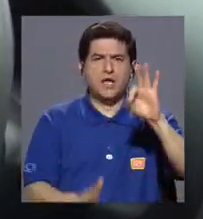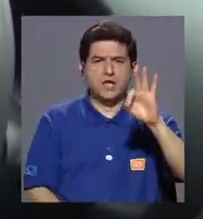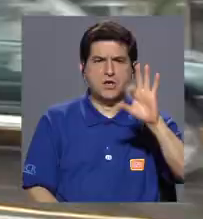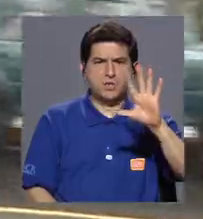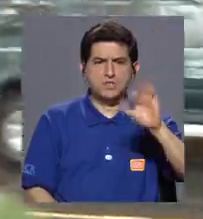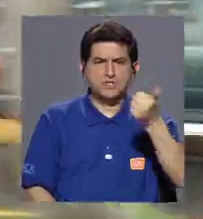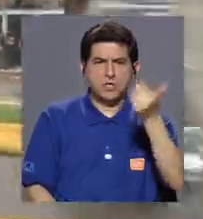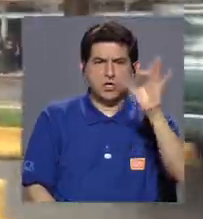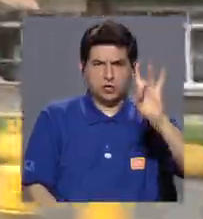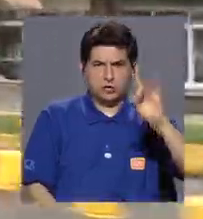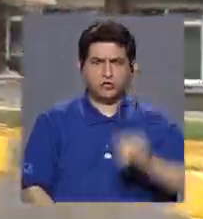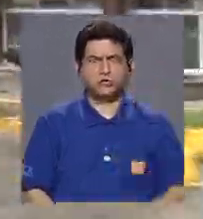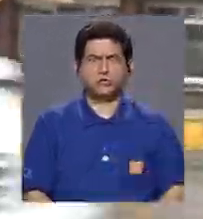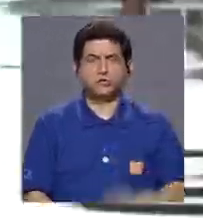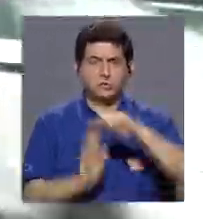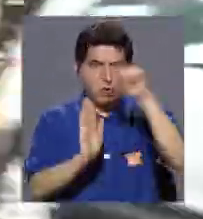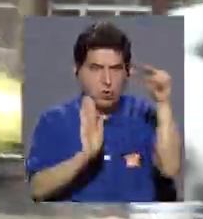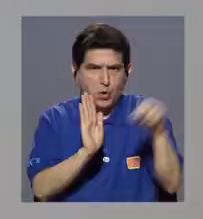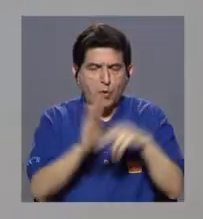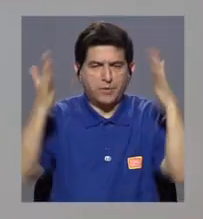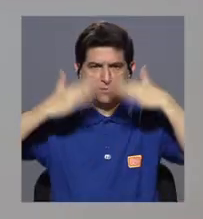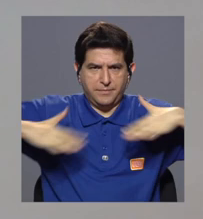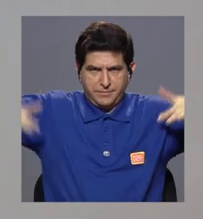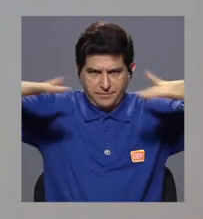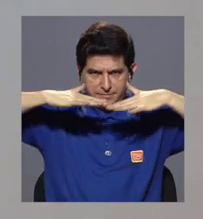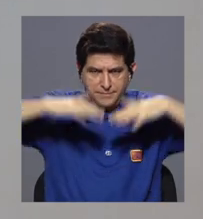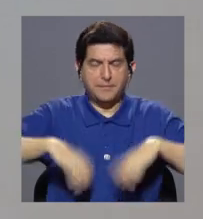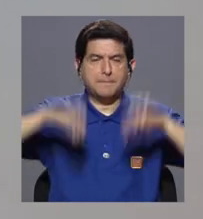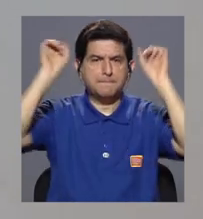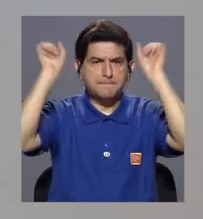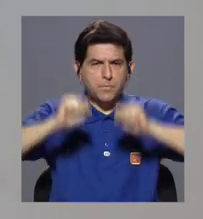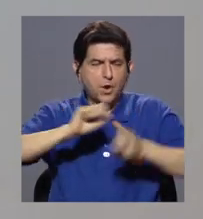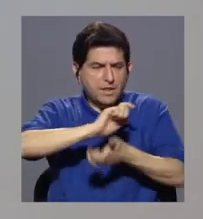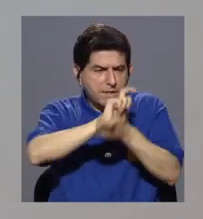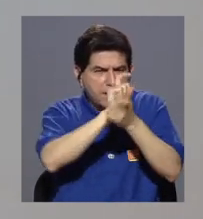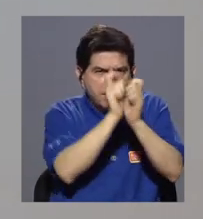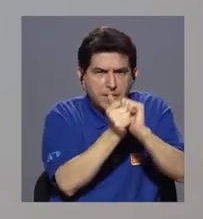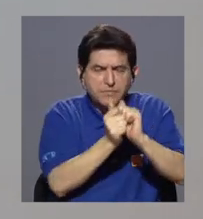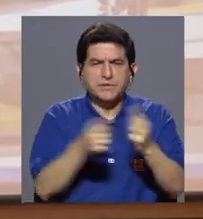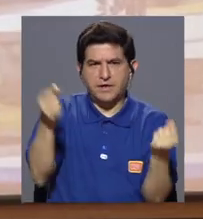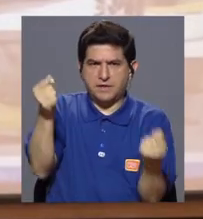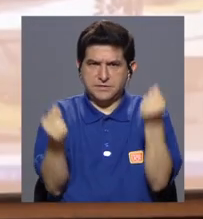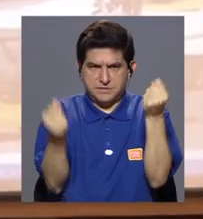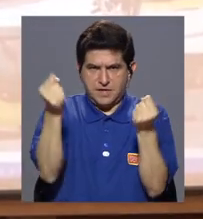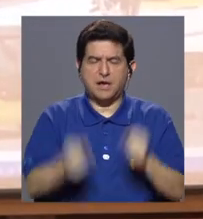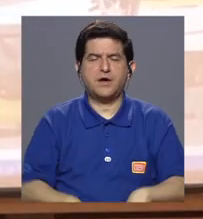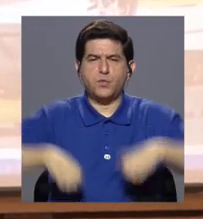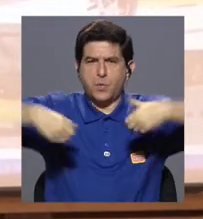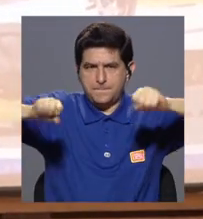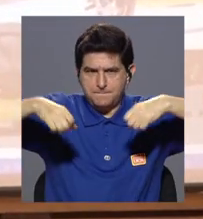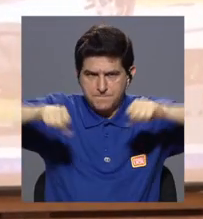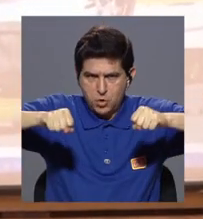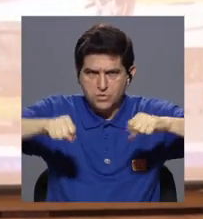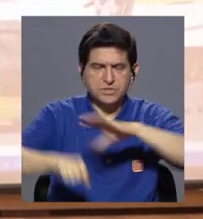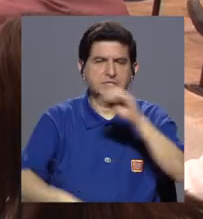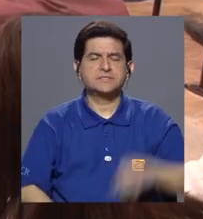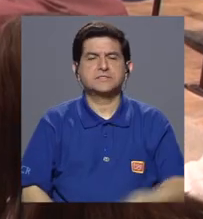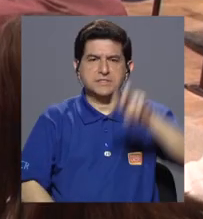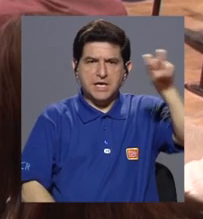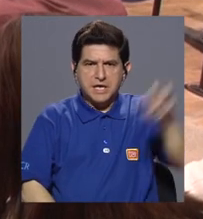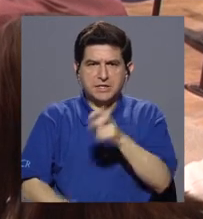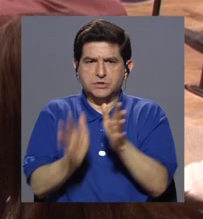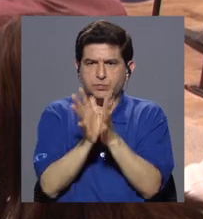la Ley 9518, una normativa ambiental que puede ser adaptada en automóviles, motocicletas